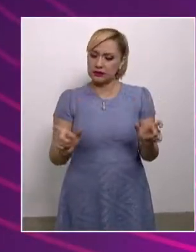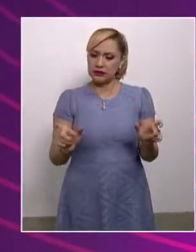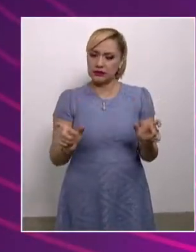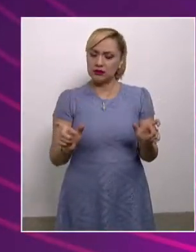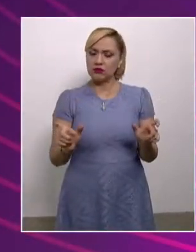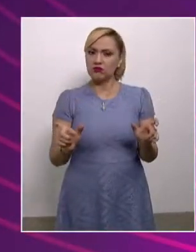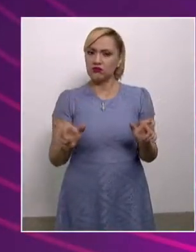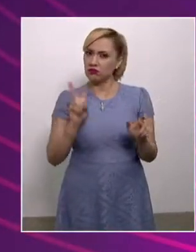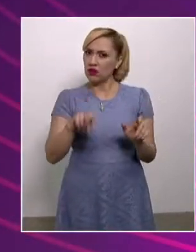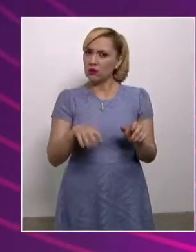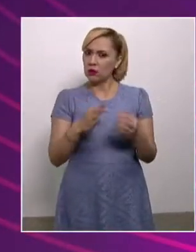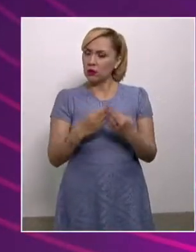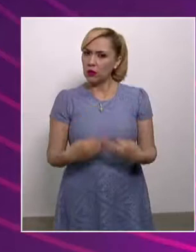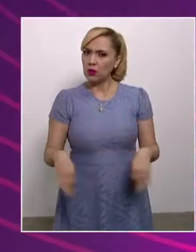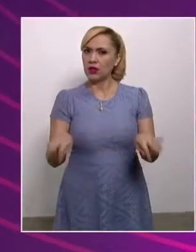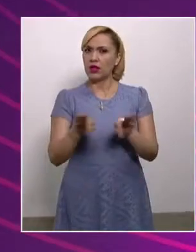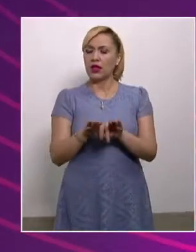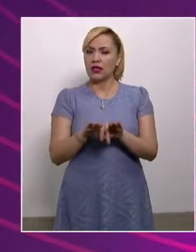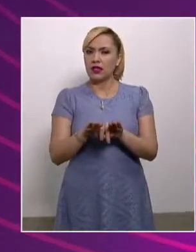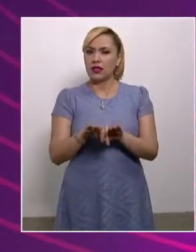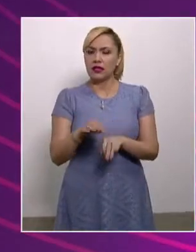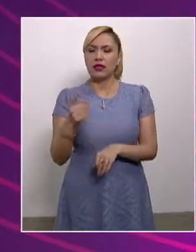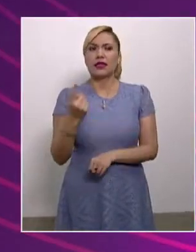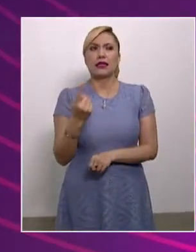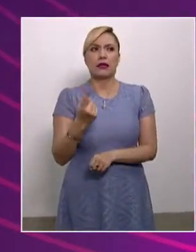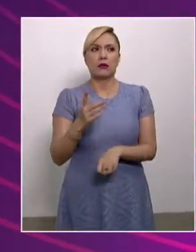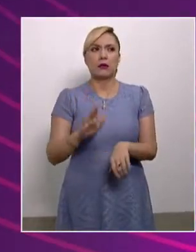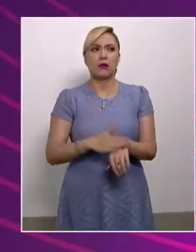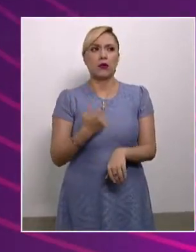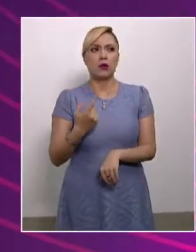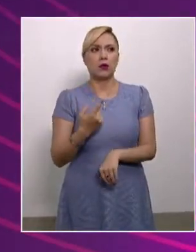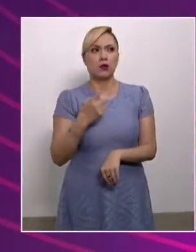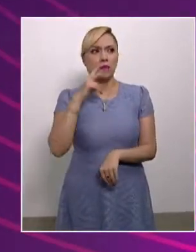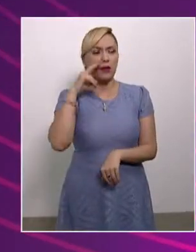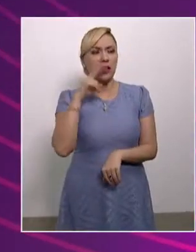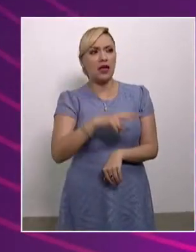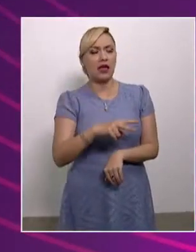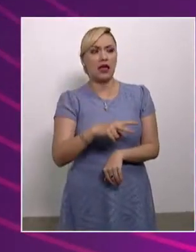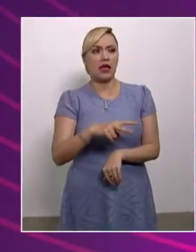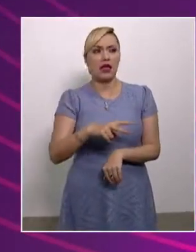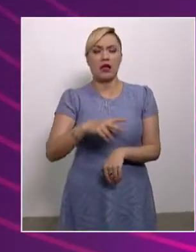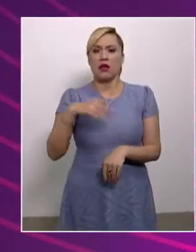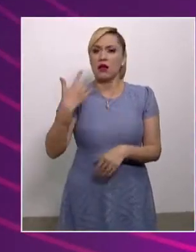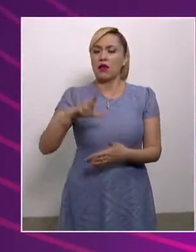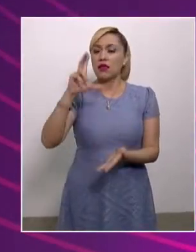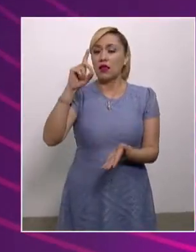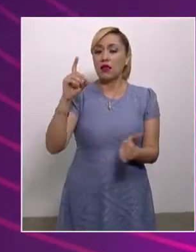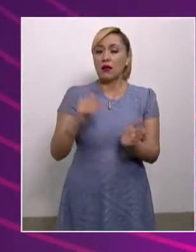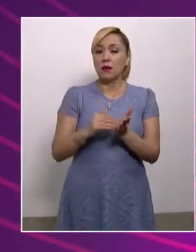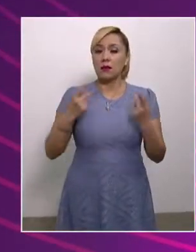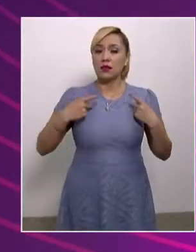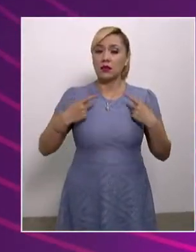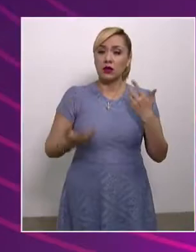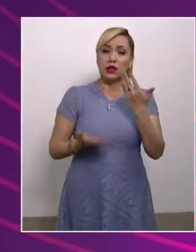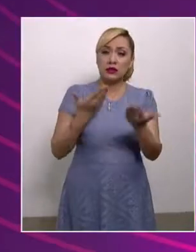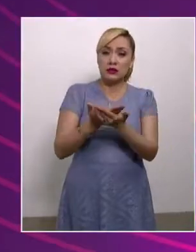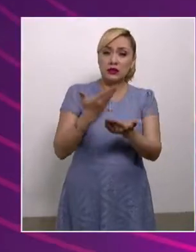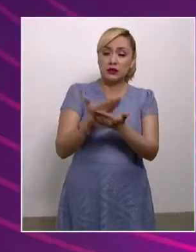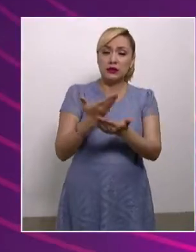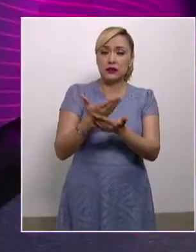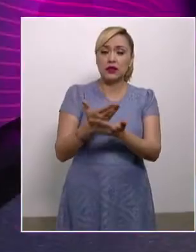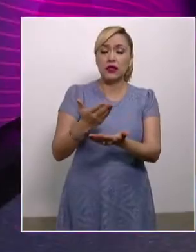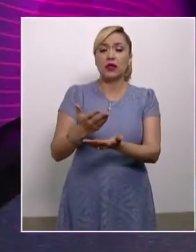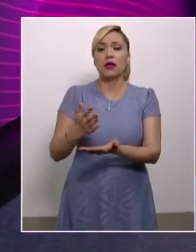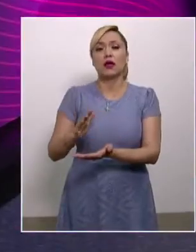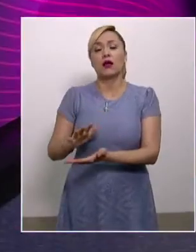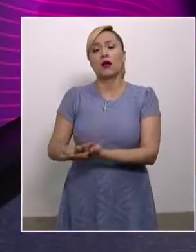relevancia, pero actualmente vemos que con los más de 30,000 solicitantes de asilo que hay este año, 30% son mujeres,